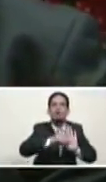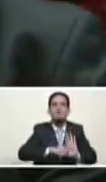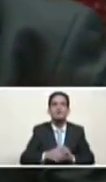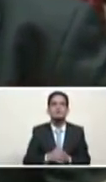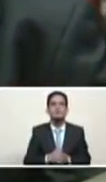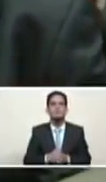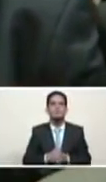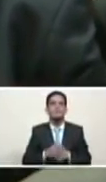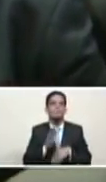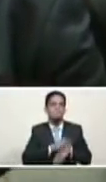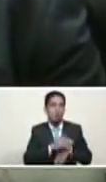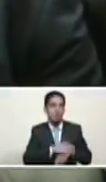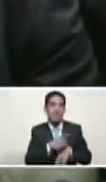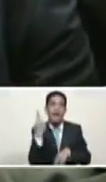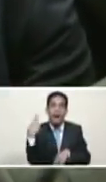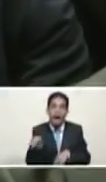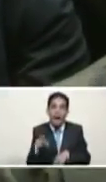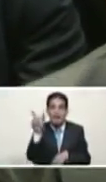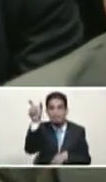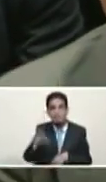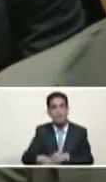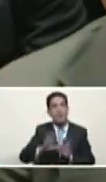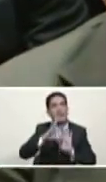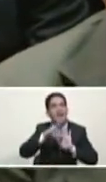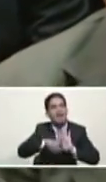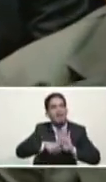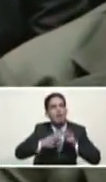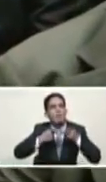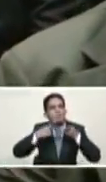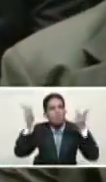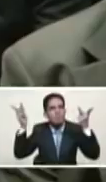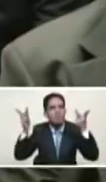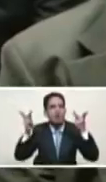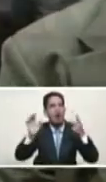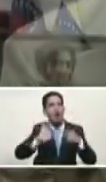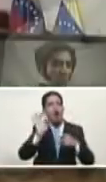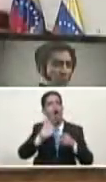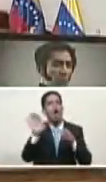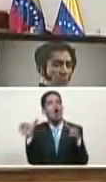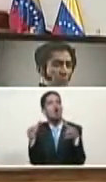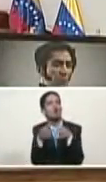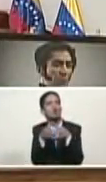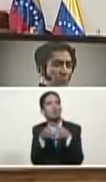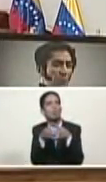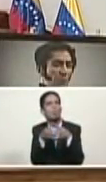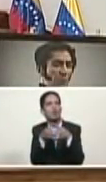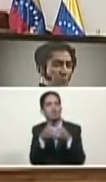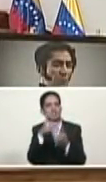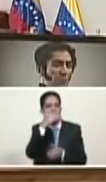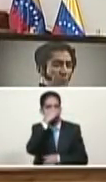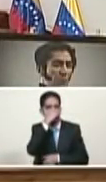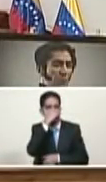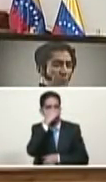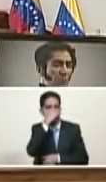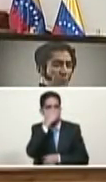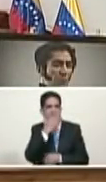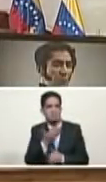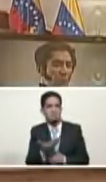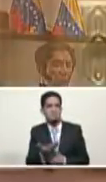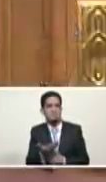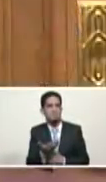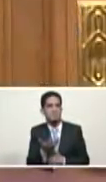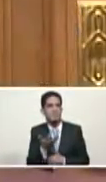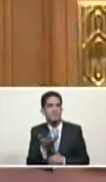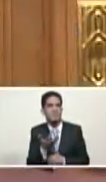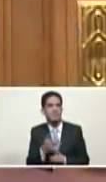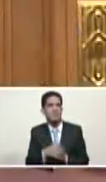Porque si hay un ladrón público, si hay una mafia en algún sector X, no lo voy a nombrar ahorita porque si me pego por